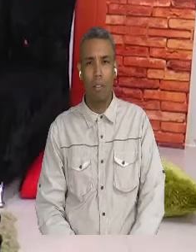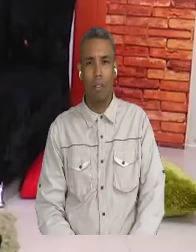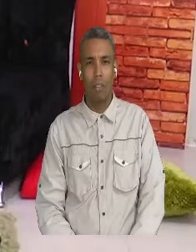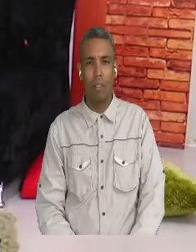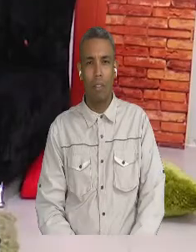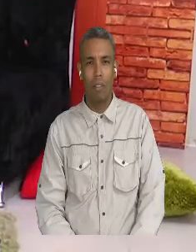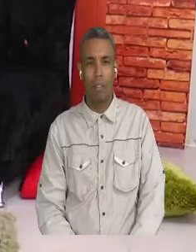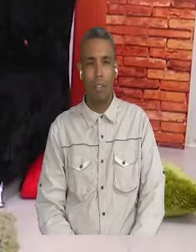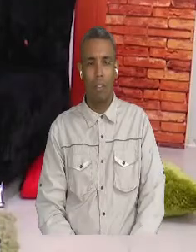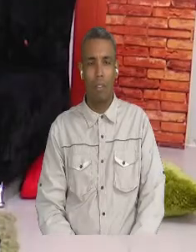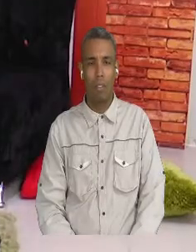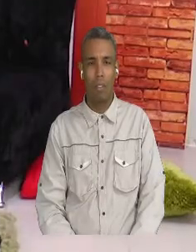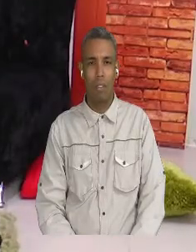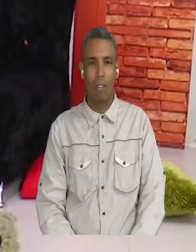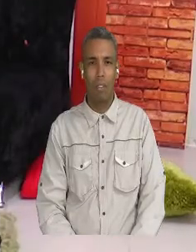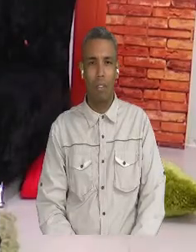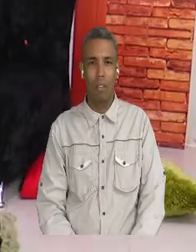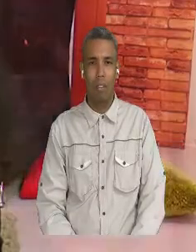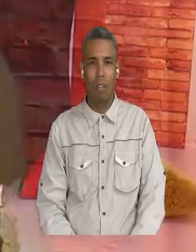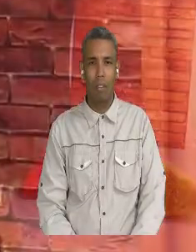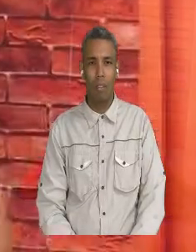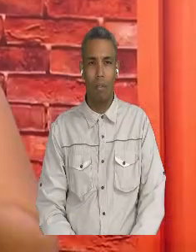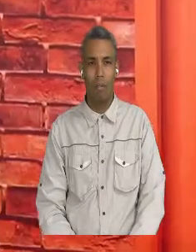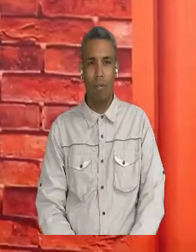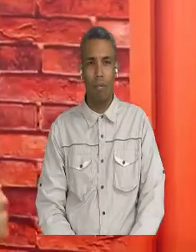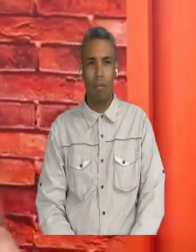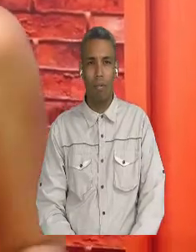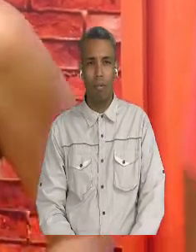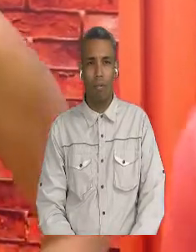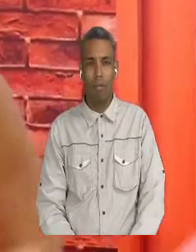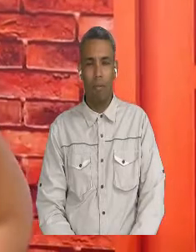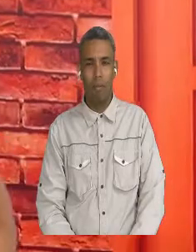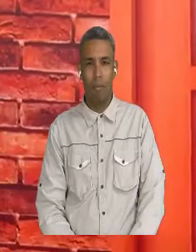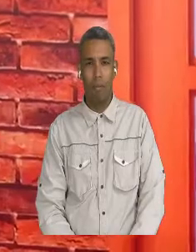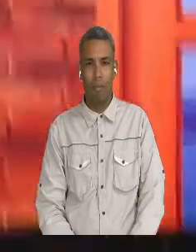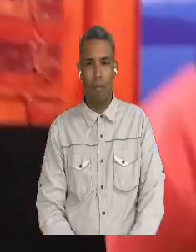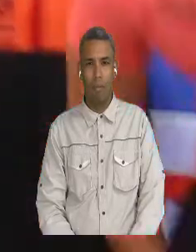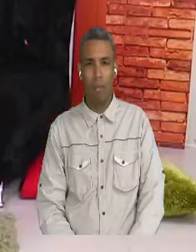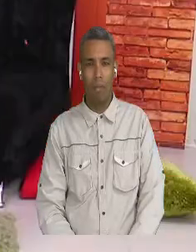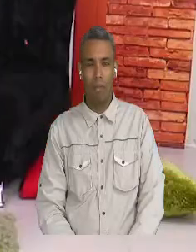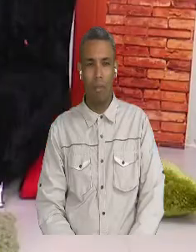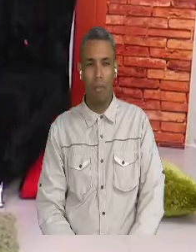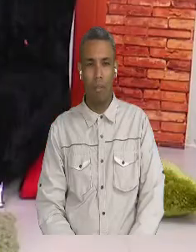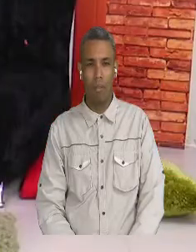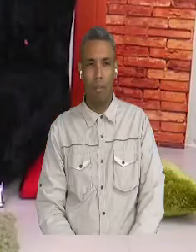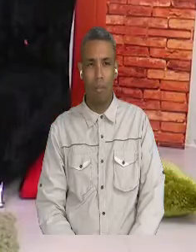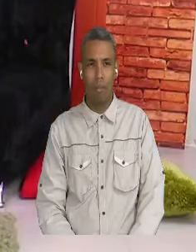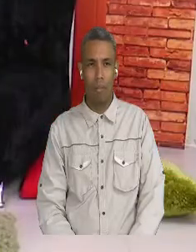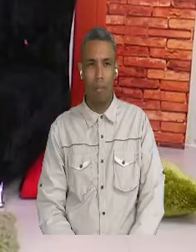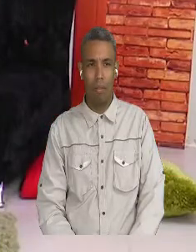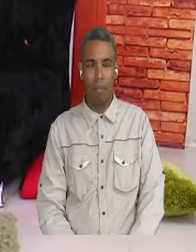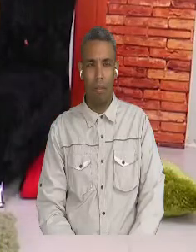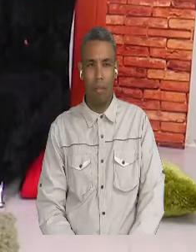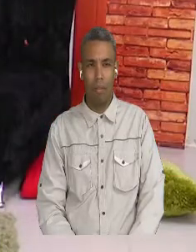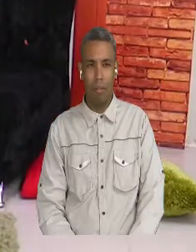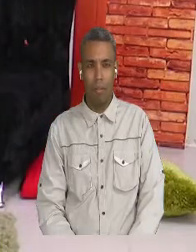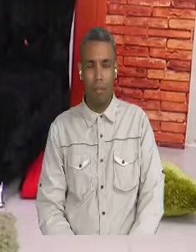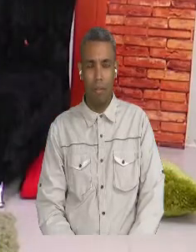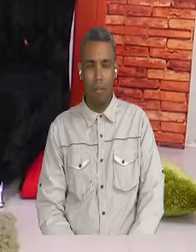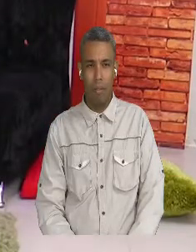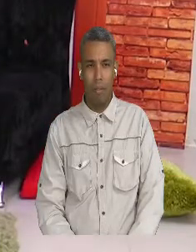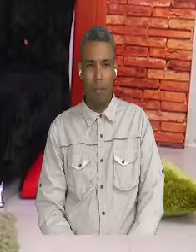es. Bien, ahora ahí mismo. Empezamos a tocar el piso y llevar la cara hacia adelante. Empezamos a tomar la